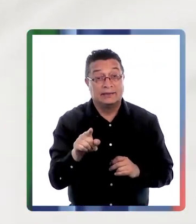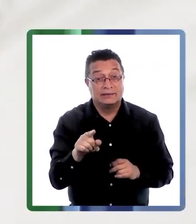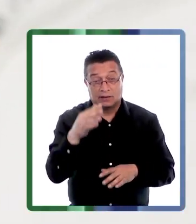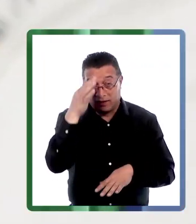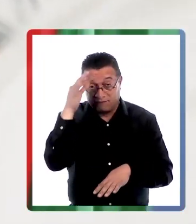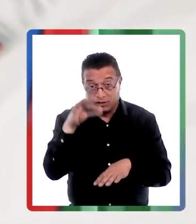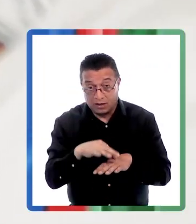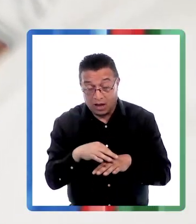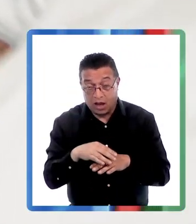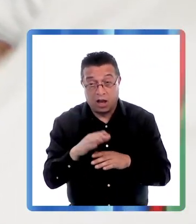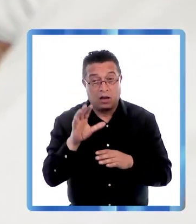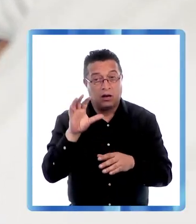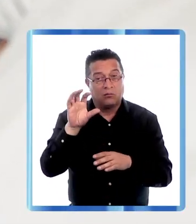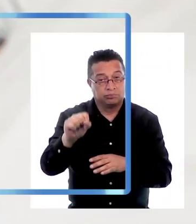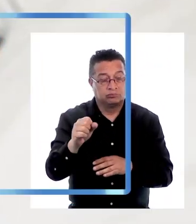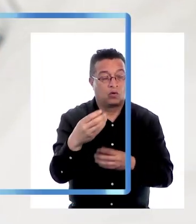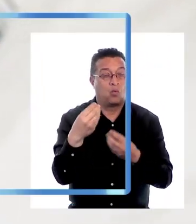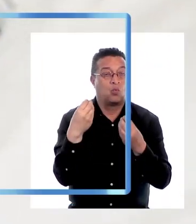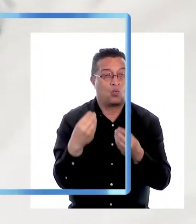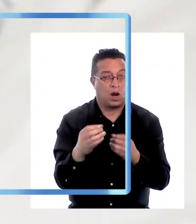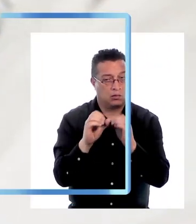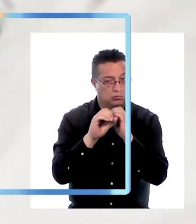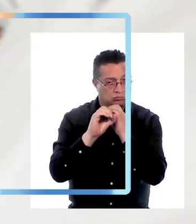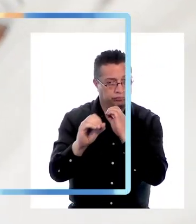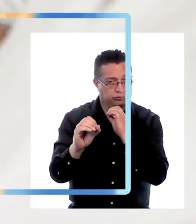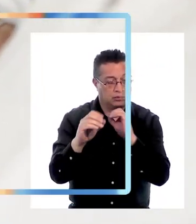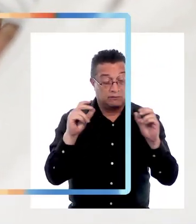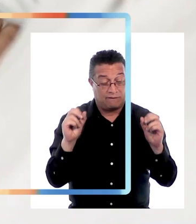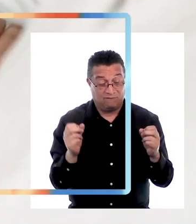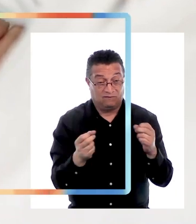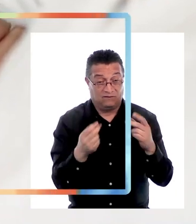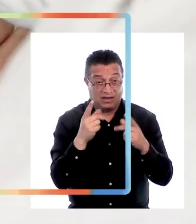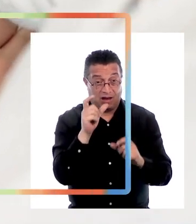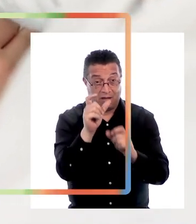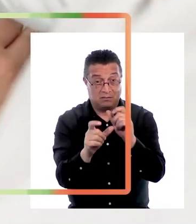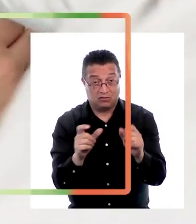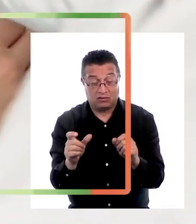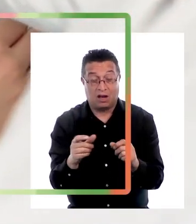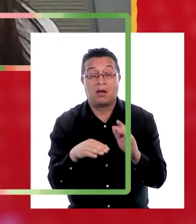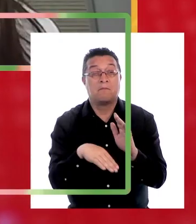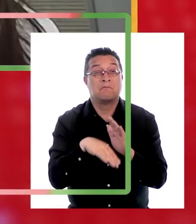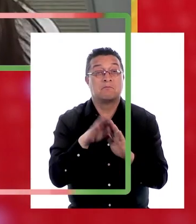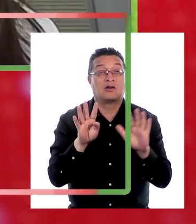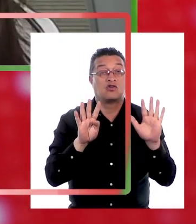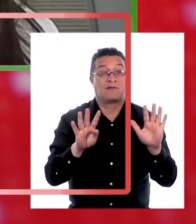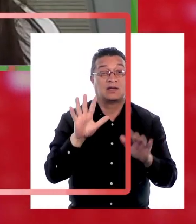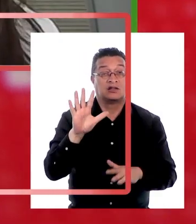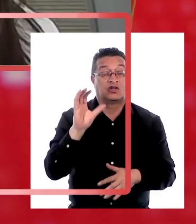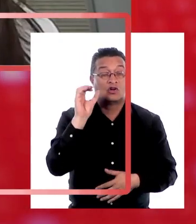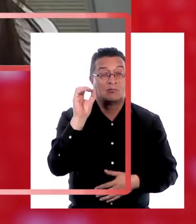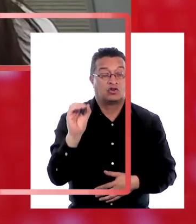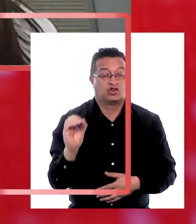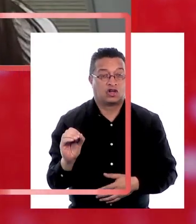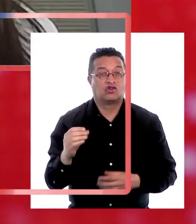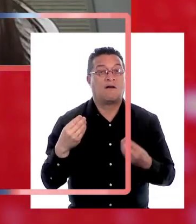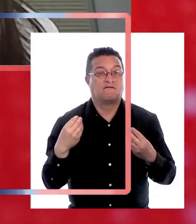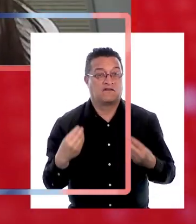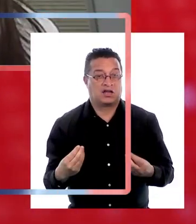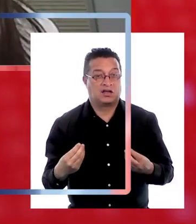esto hace que esa enfermedad tenga un pronóstico excelente. La sobrevida de esos pacientes es más del